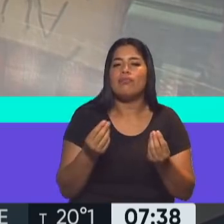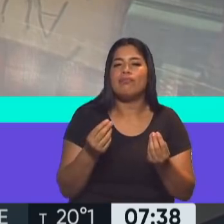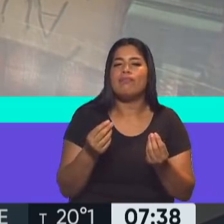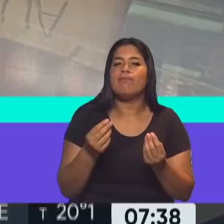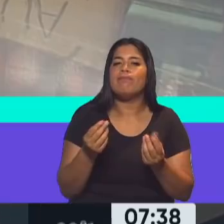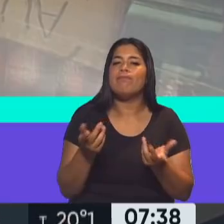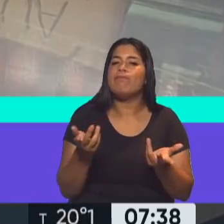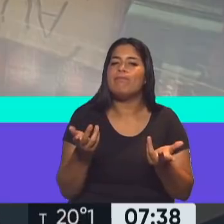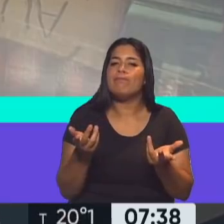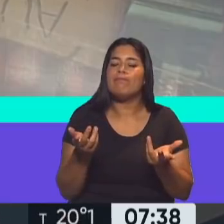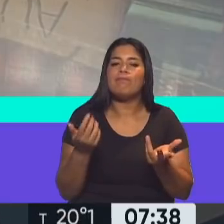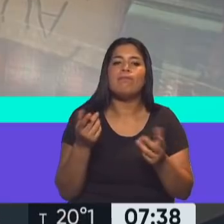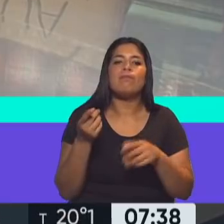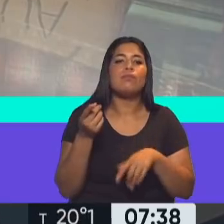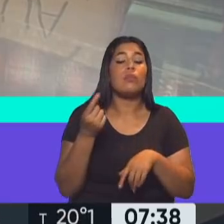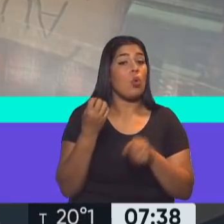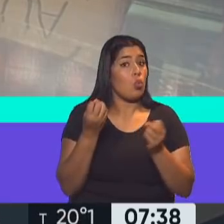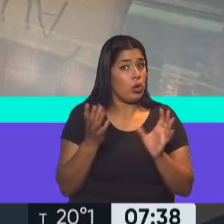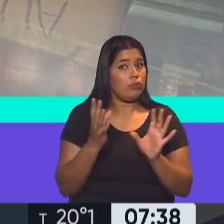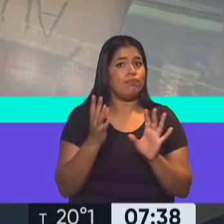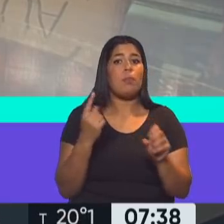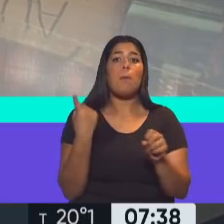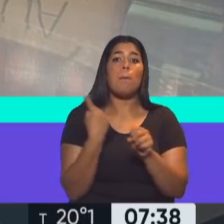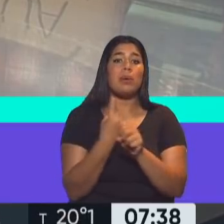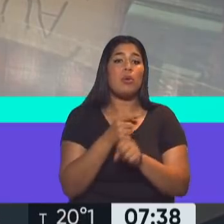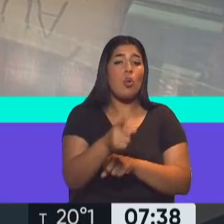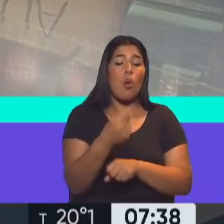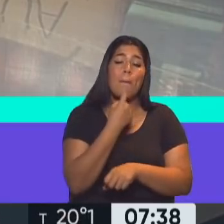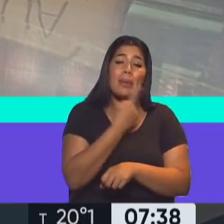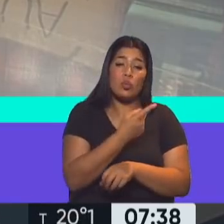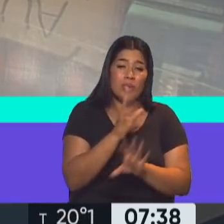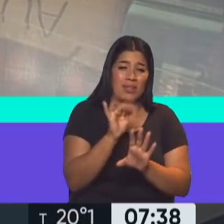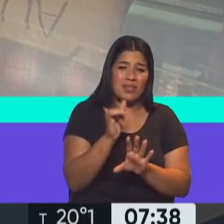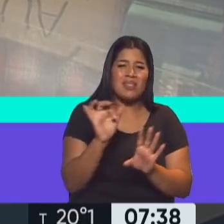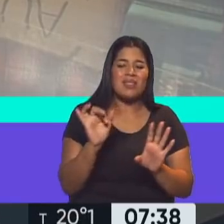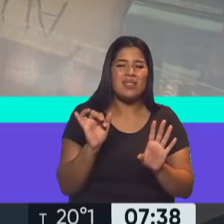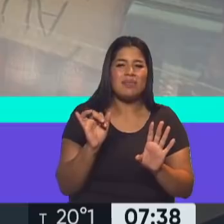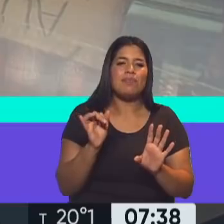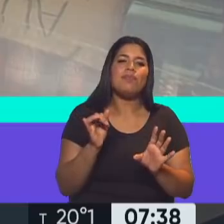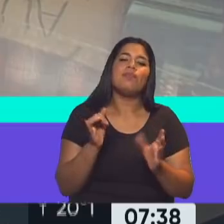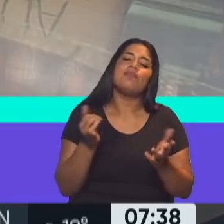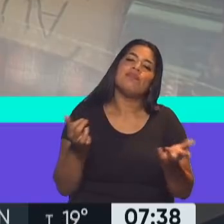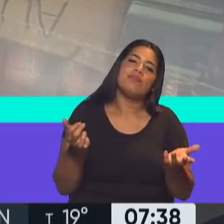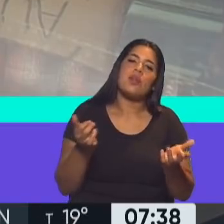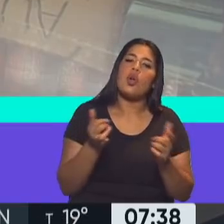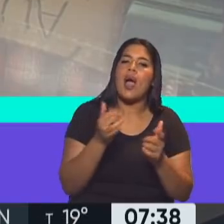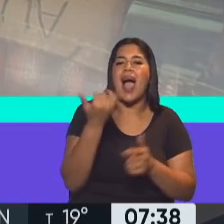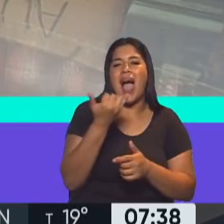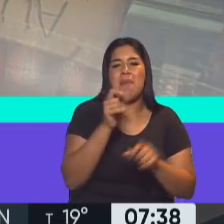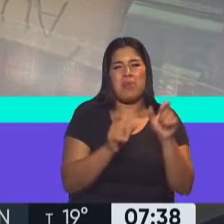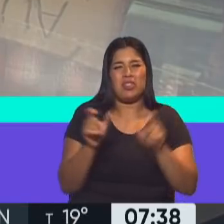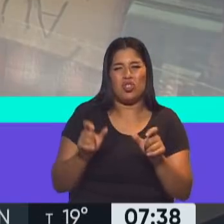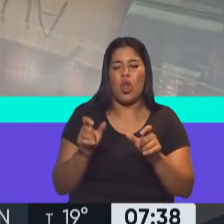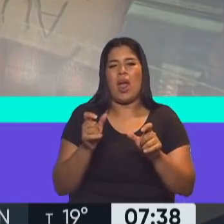provincia? Bueno, lo primero que preguntás, sí, efectivamente no estaban ahí las asambleas ni los movimientos que vienen hace años, pero